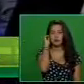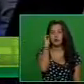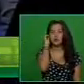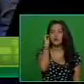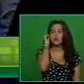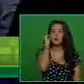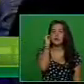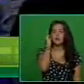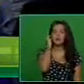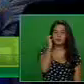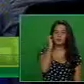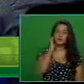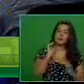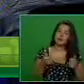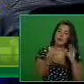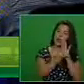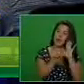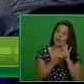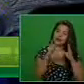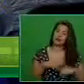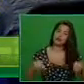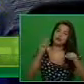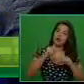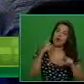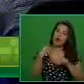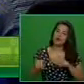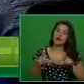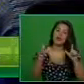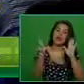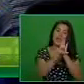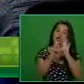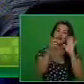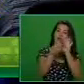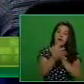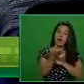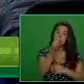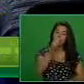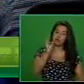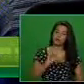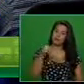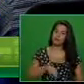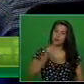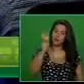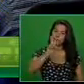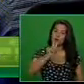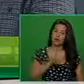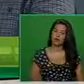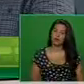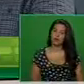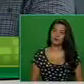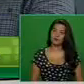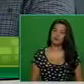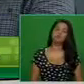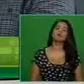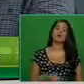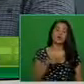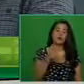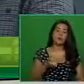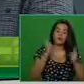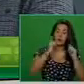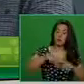la implementación de una ley de tierra. También tenemos una ley de seguridad y soberanía agroalimentaria que nos da las herramientas